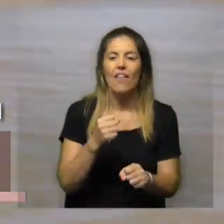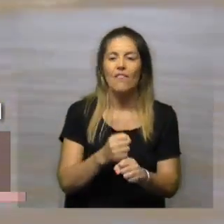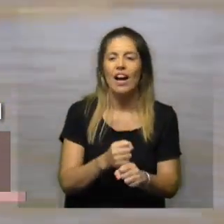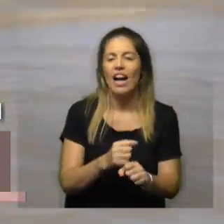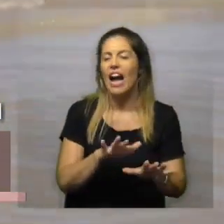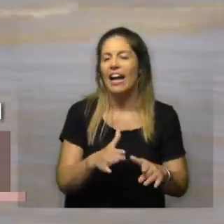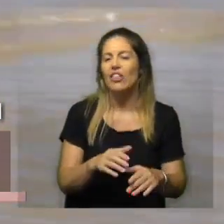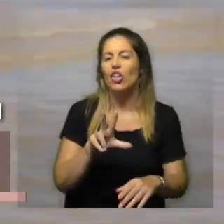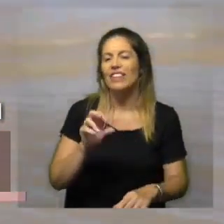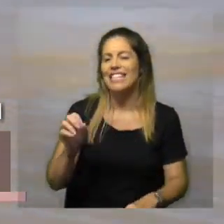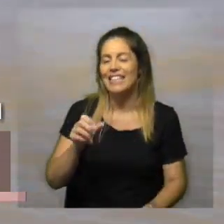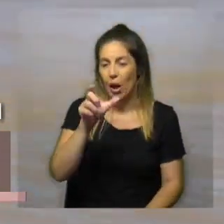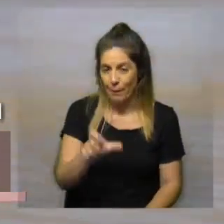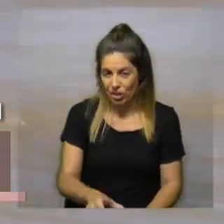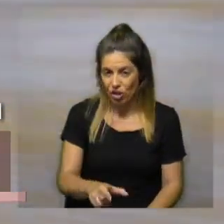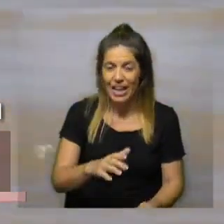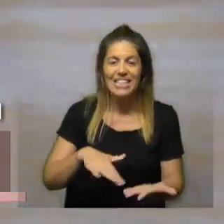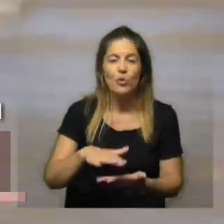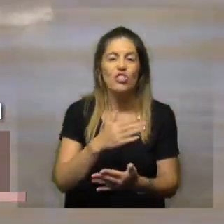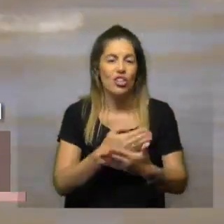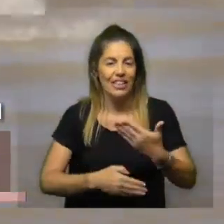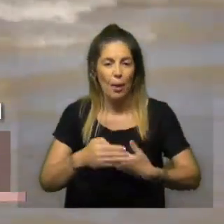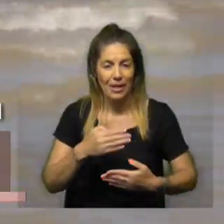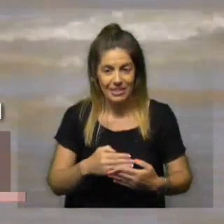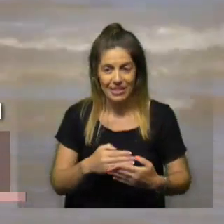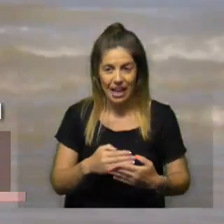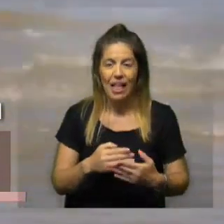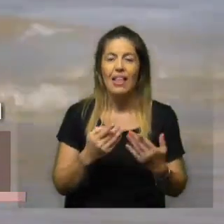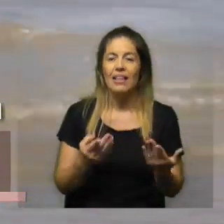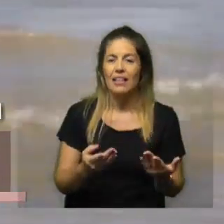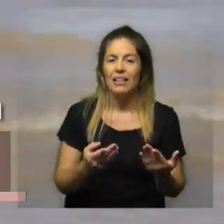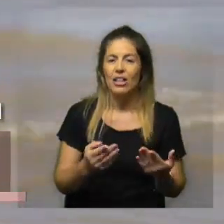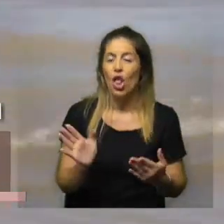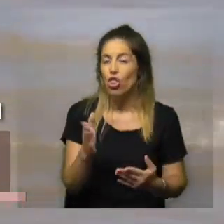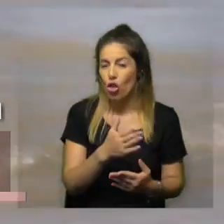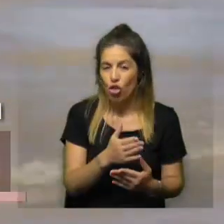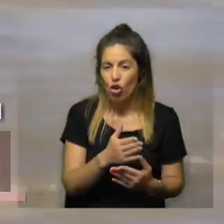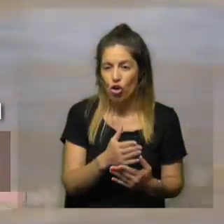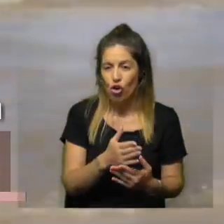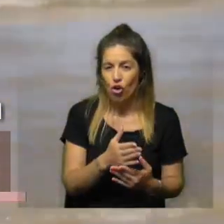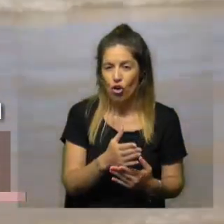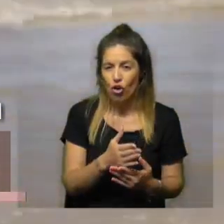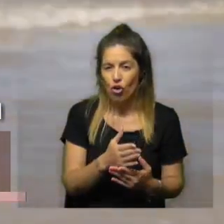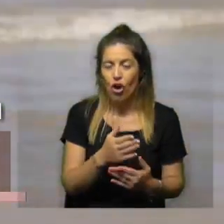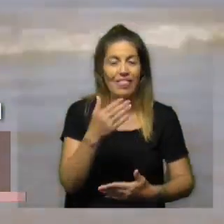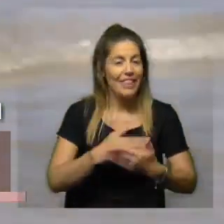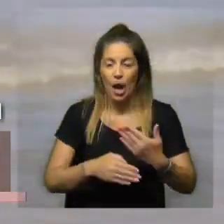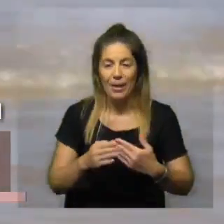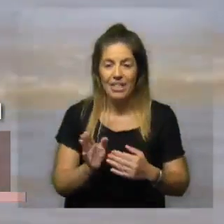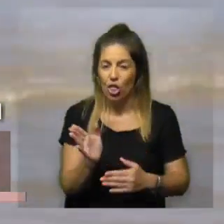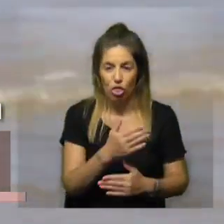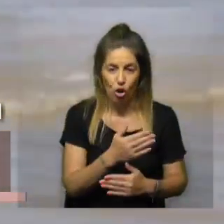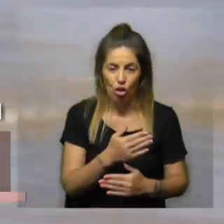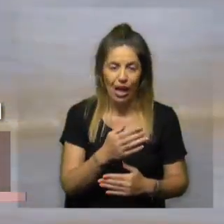unas 300 personas en situación de discapacidad, que vamos con todo el... discapacidades, ¿no?